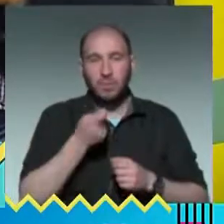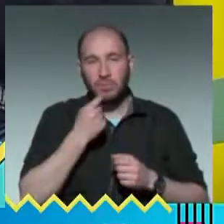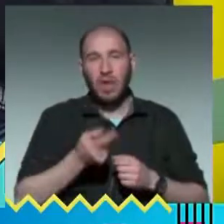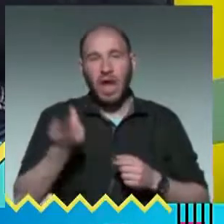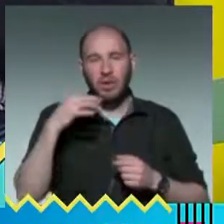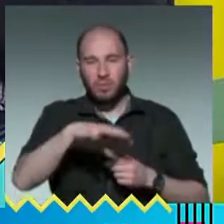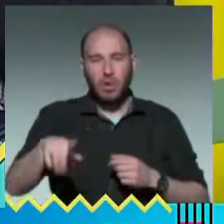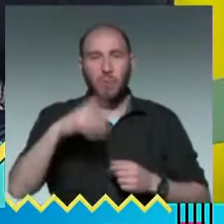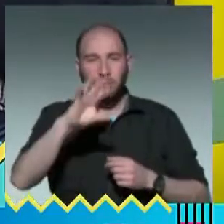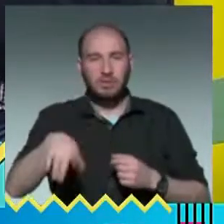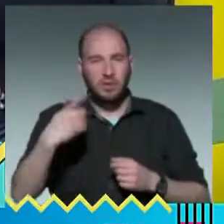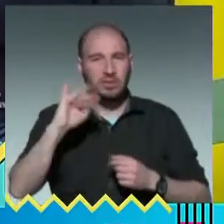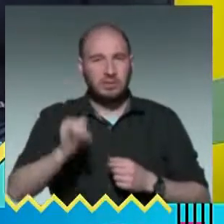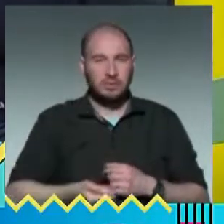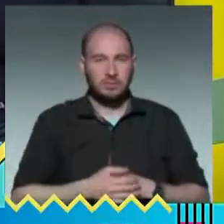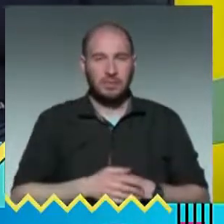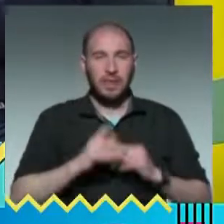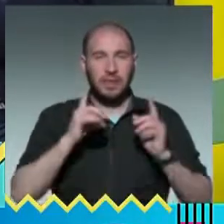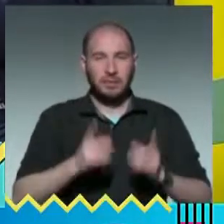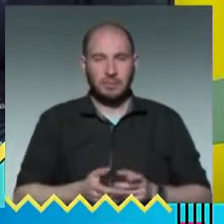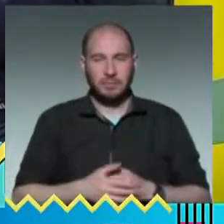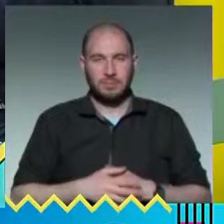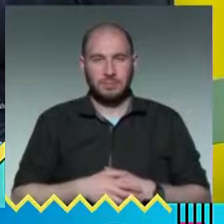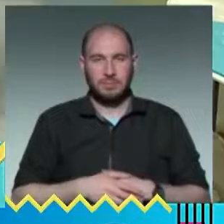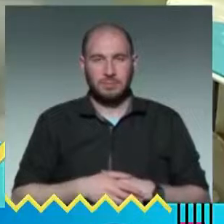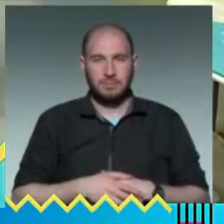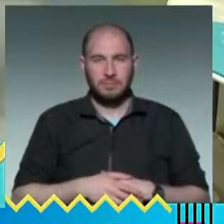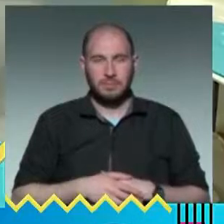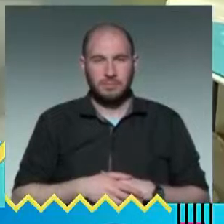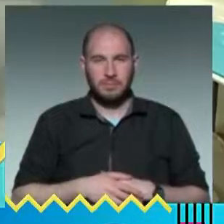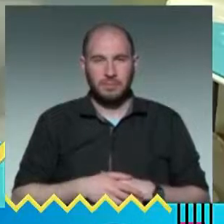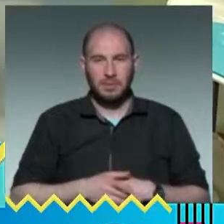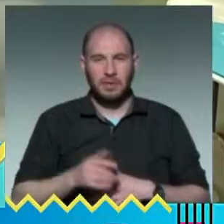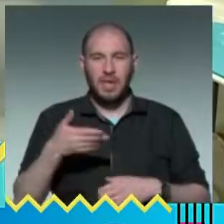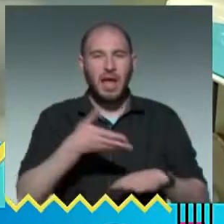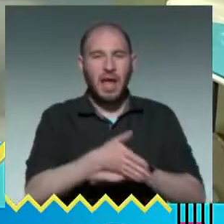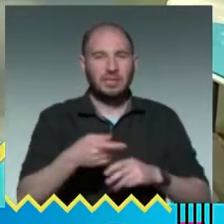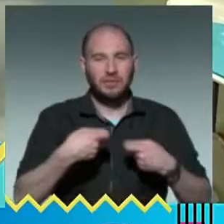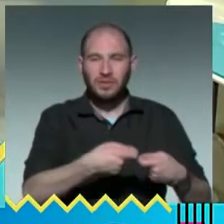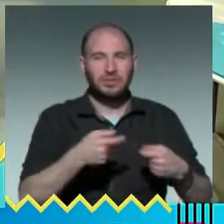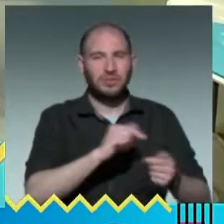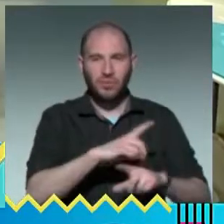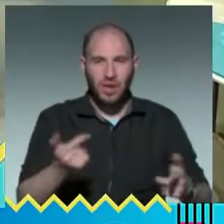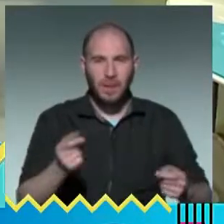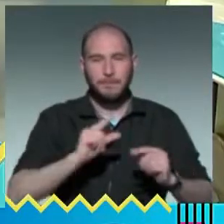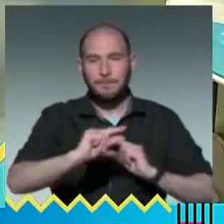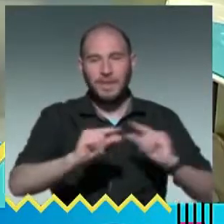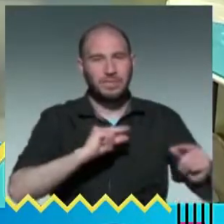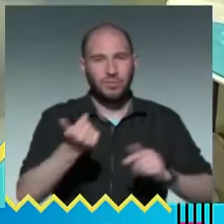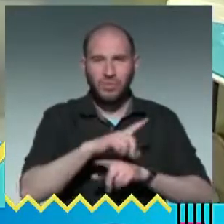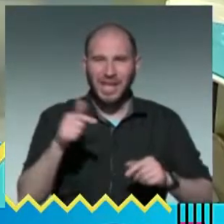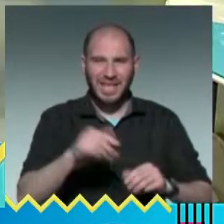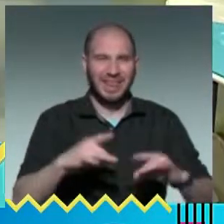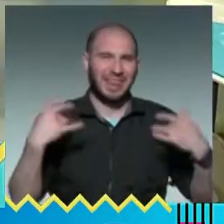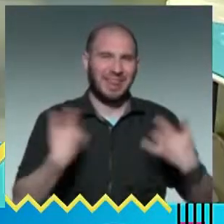otras jurisdicciones, en otras provincias. Y también no tenemos acceso hoy a la financiación, al crédito. Hoy se hace muy